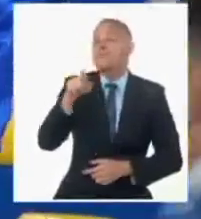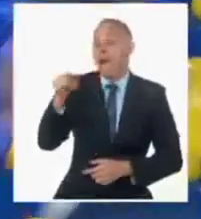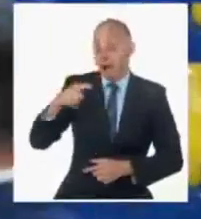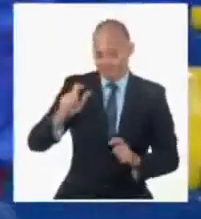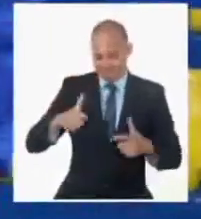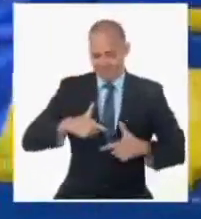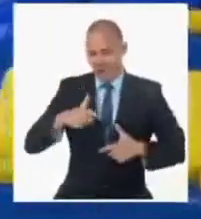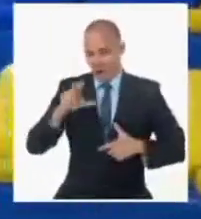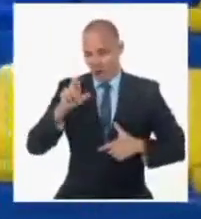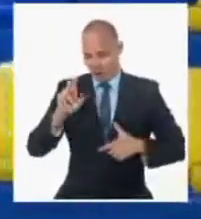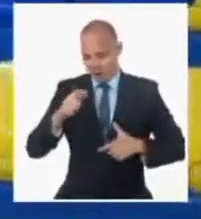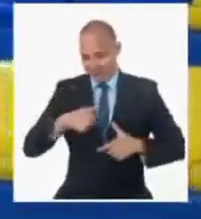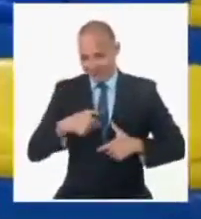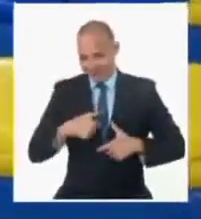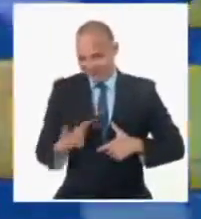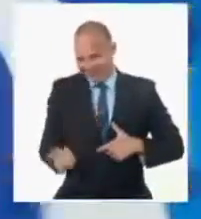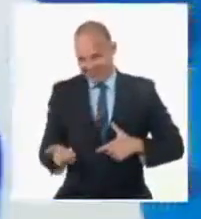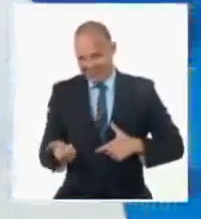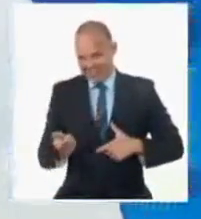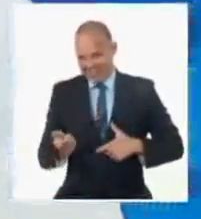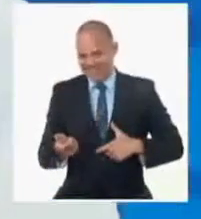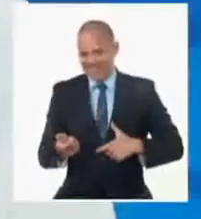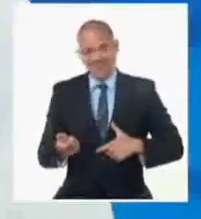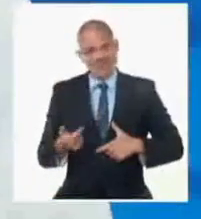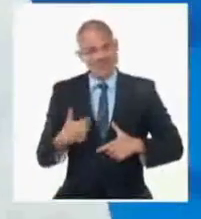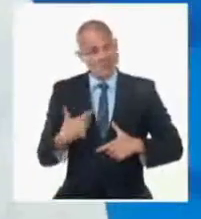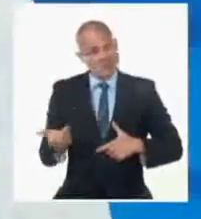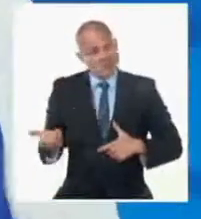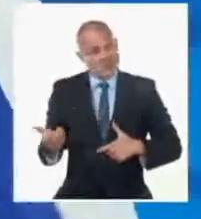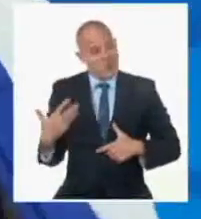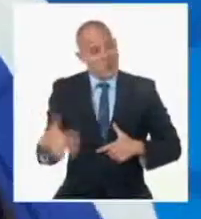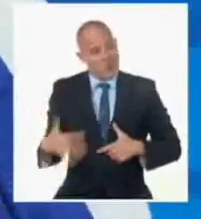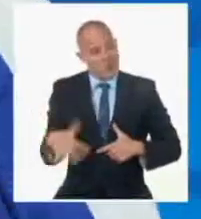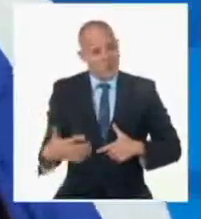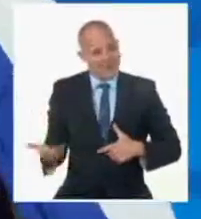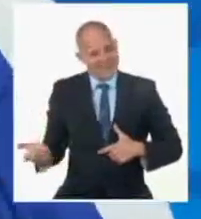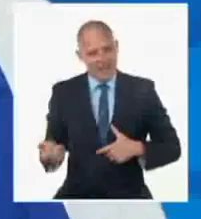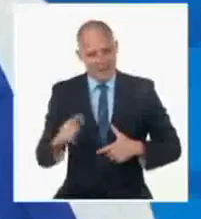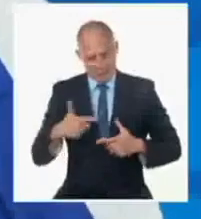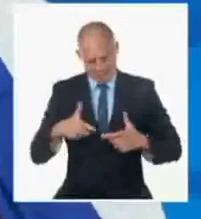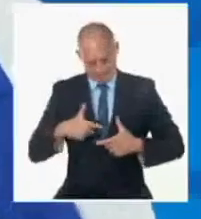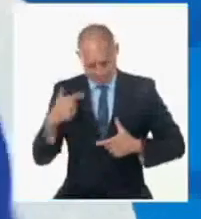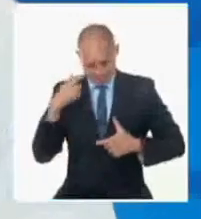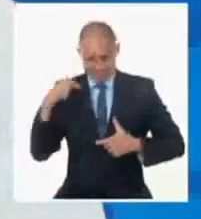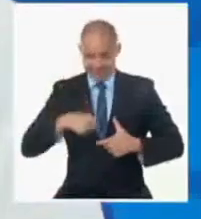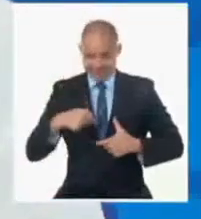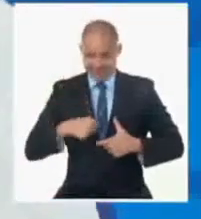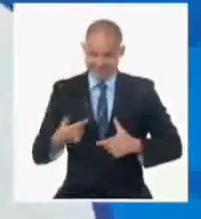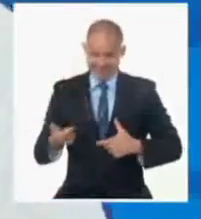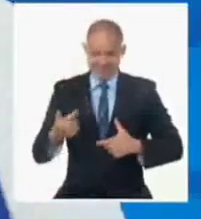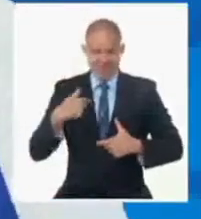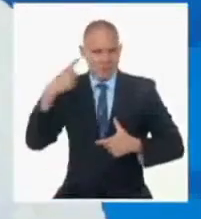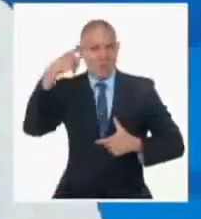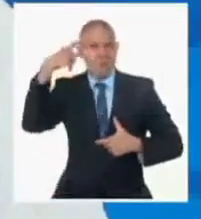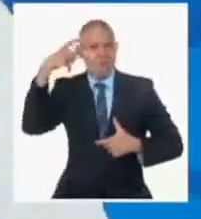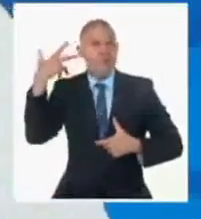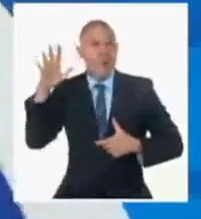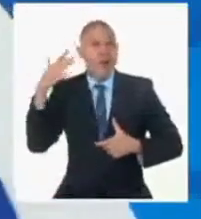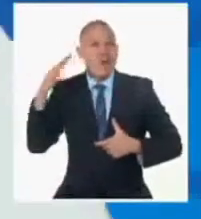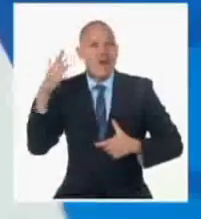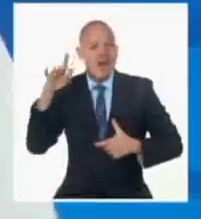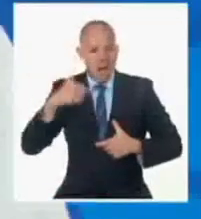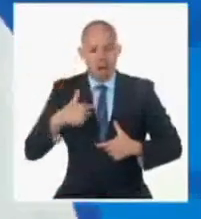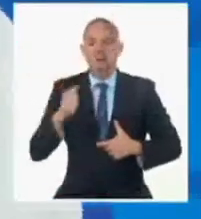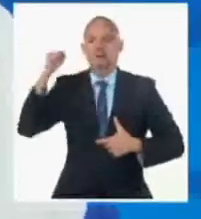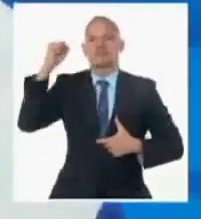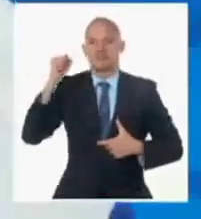pecho. Bueno, la verdad significa mucho para mí porque esto es uno principalmente de mis sueños, de lo que quería cumplir. Se